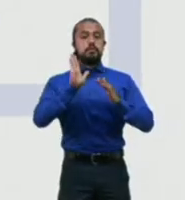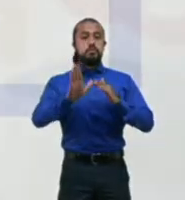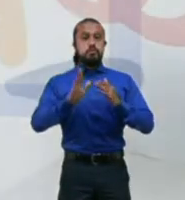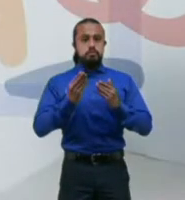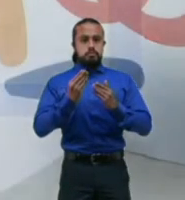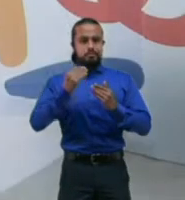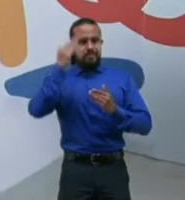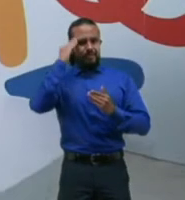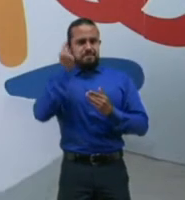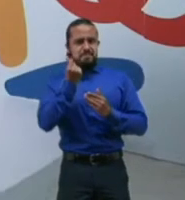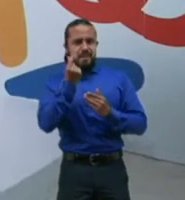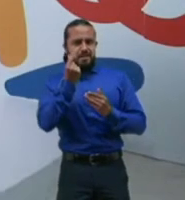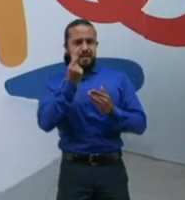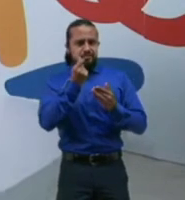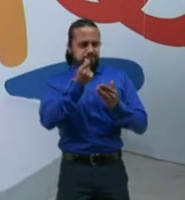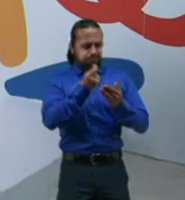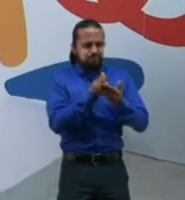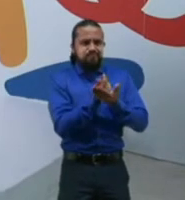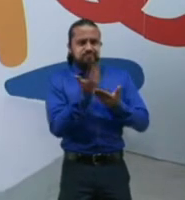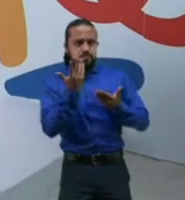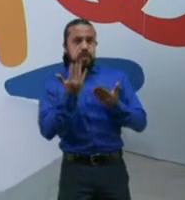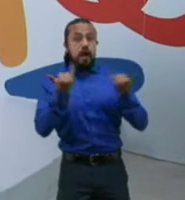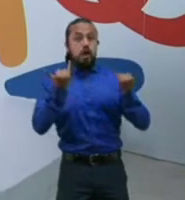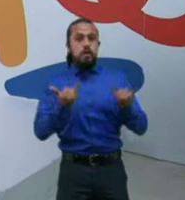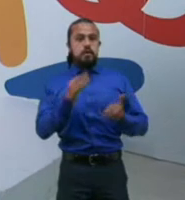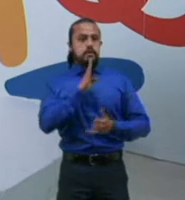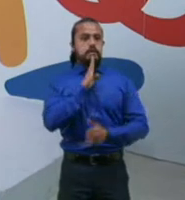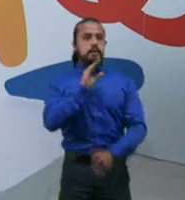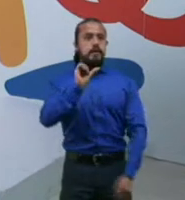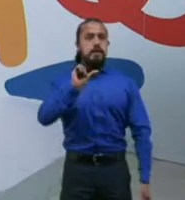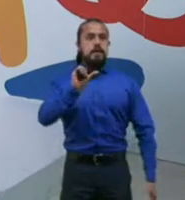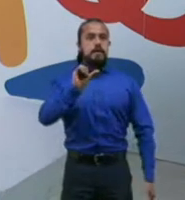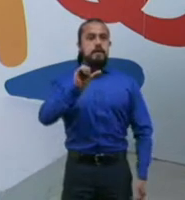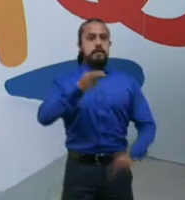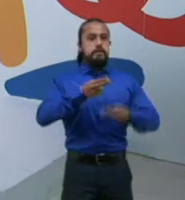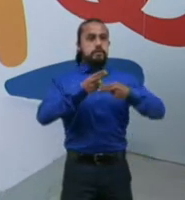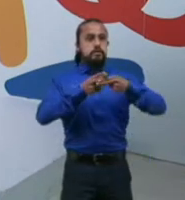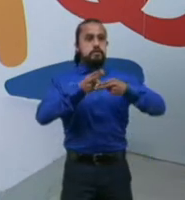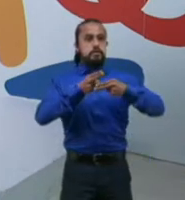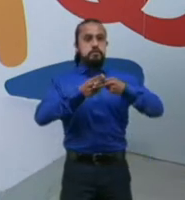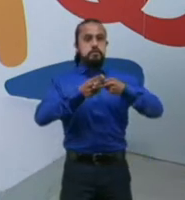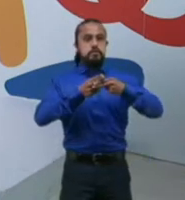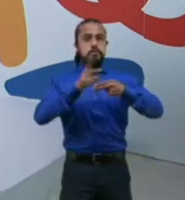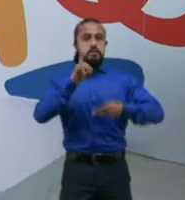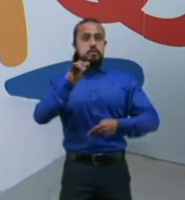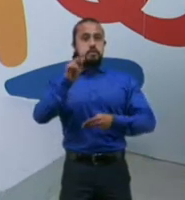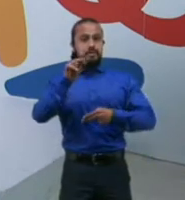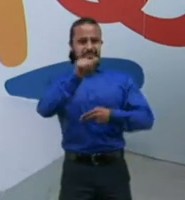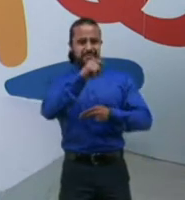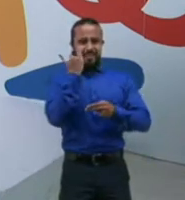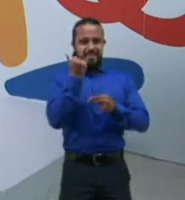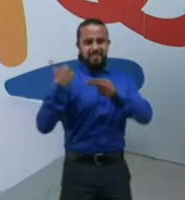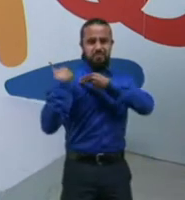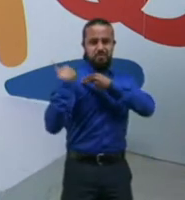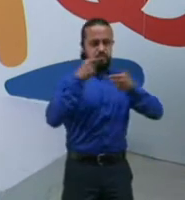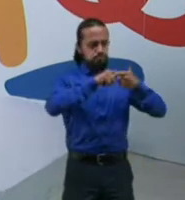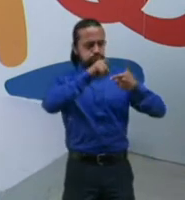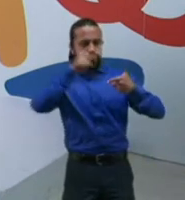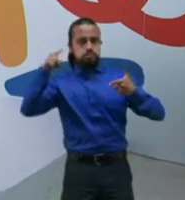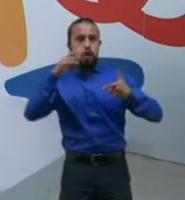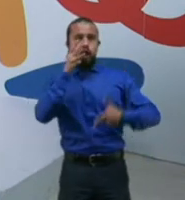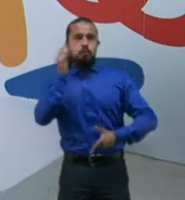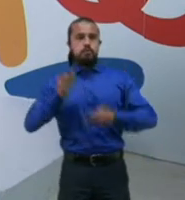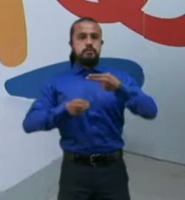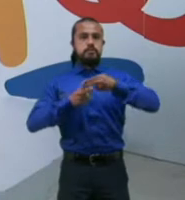a continuación la ministra tíscar en au dinner y el presidente de la bolsa de valores de colombia el señor juan pablo córdoba